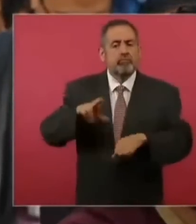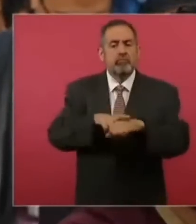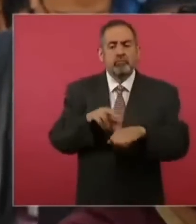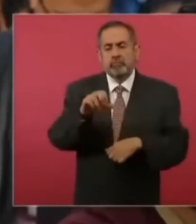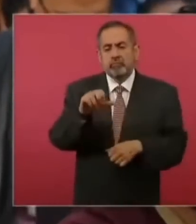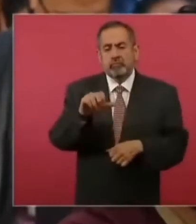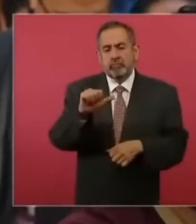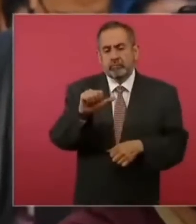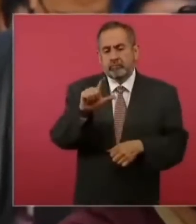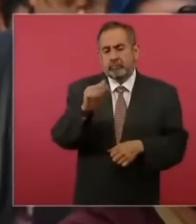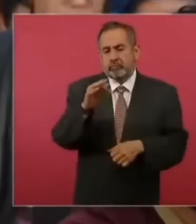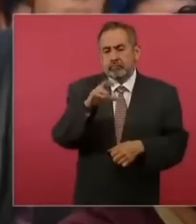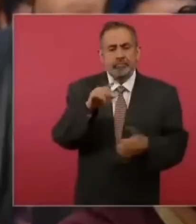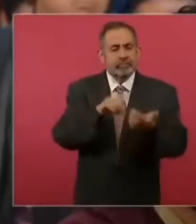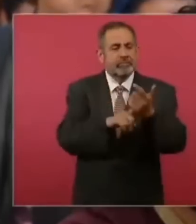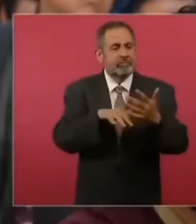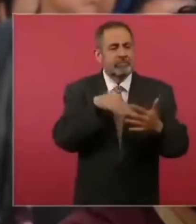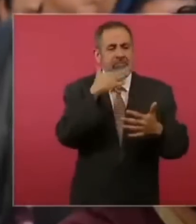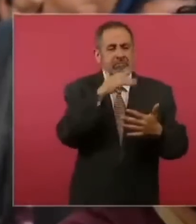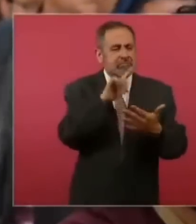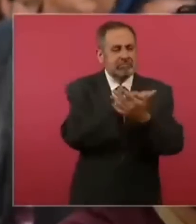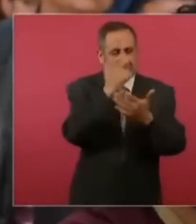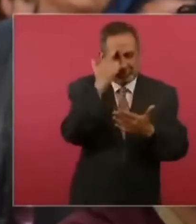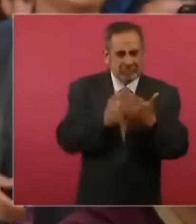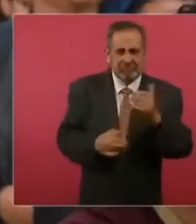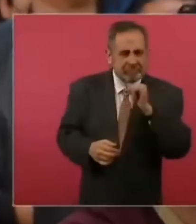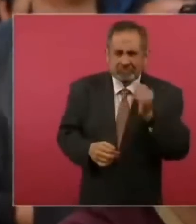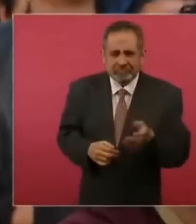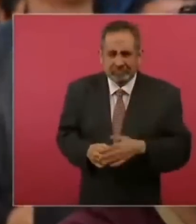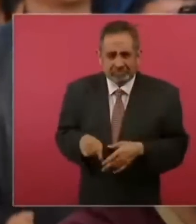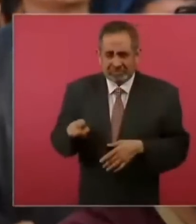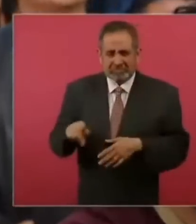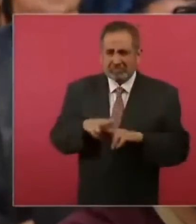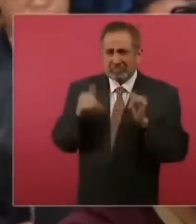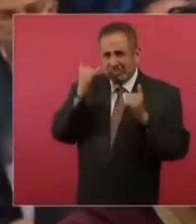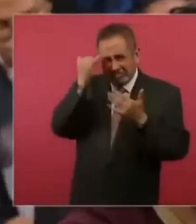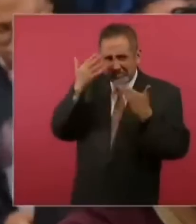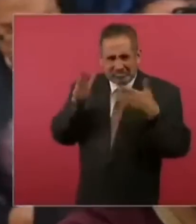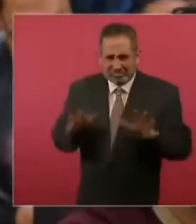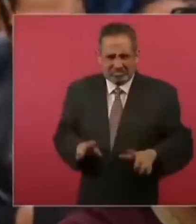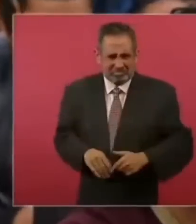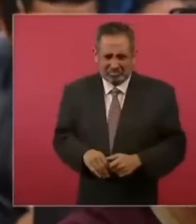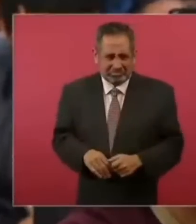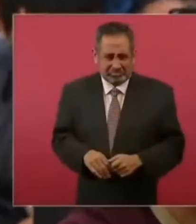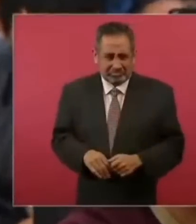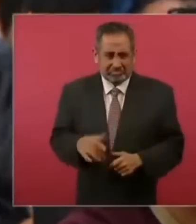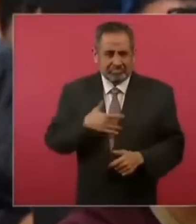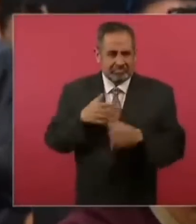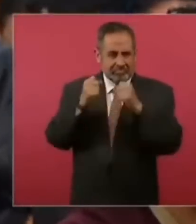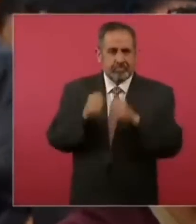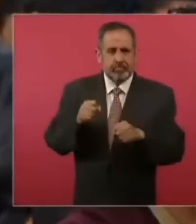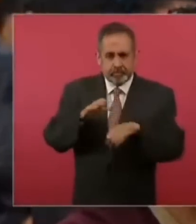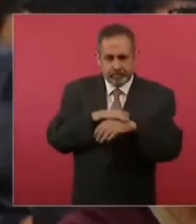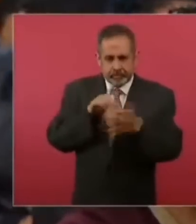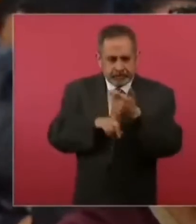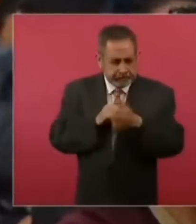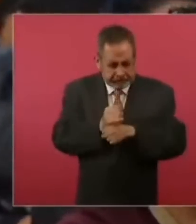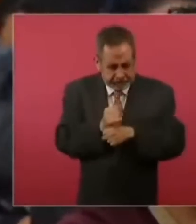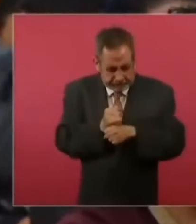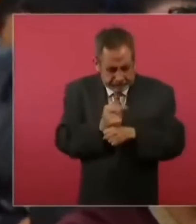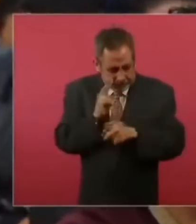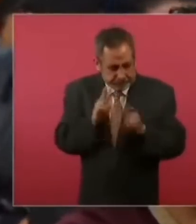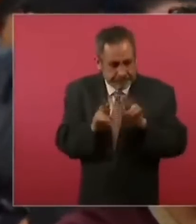atrevió a decir que trabajaban en cosas ilícitas. Ellos ni siquiera tenían idea. Y también estoy segura de eso porque le hemos estado dando